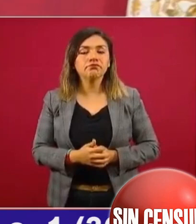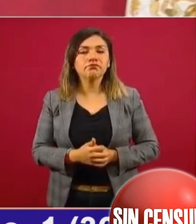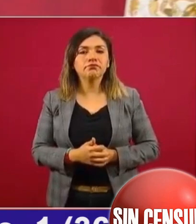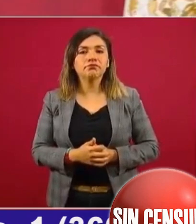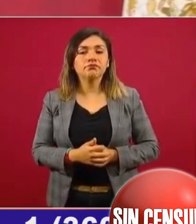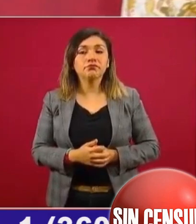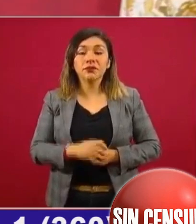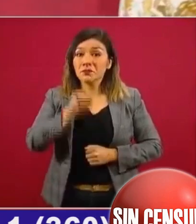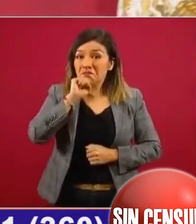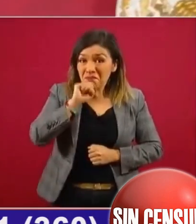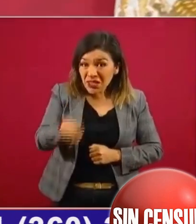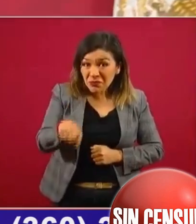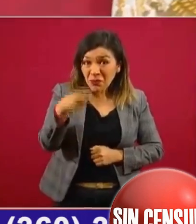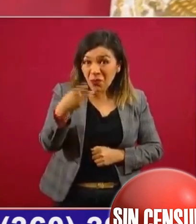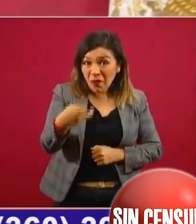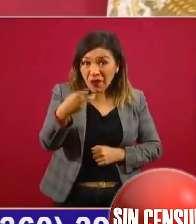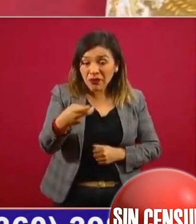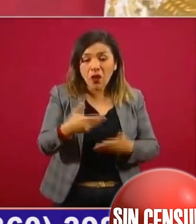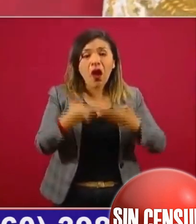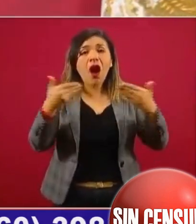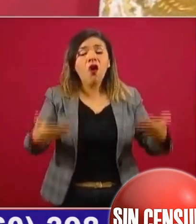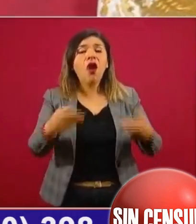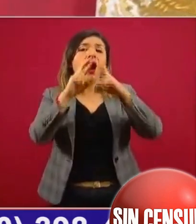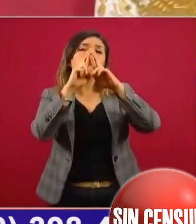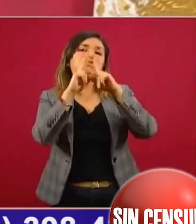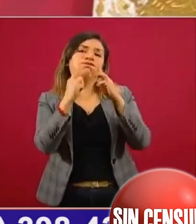Ese modelo es el que se está derrumbando.